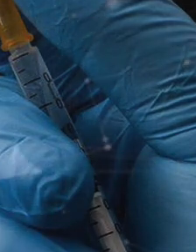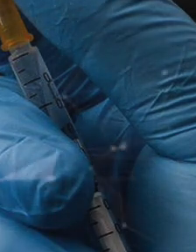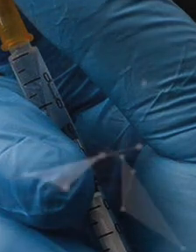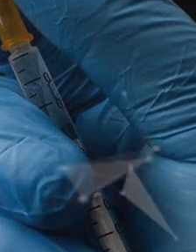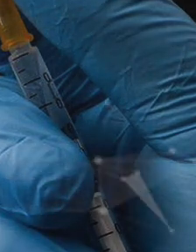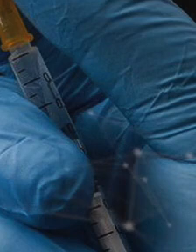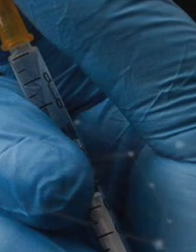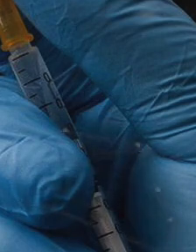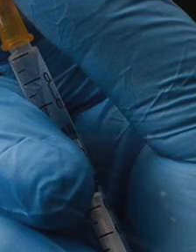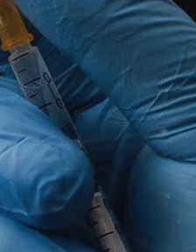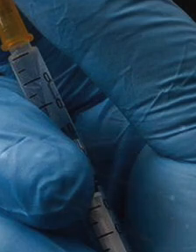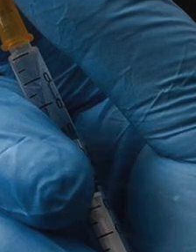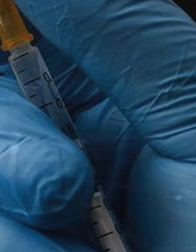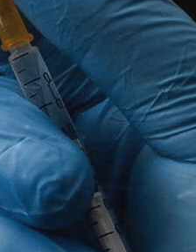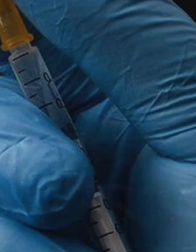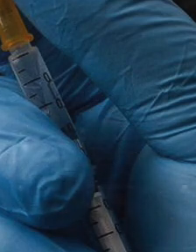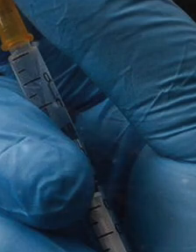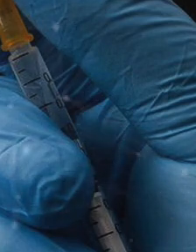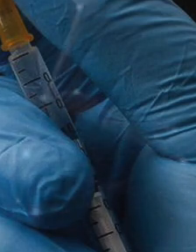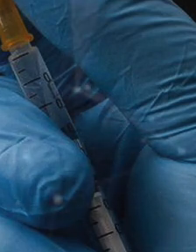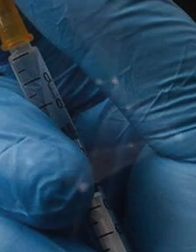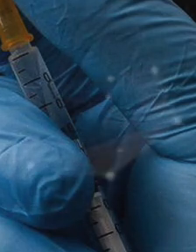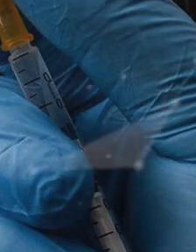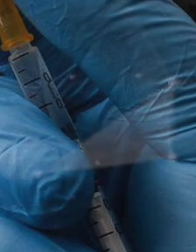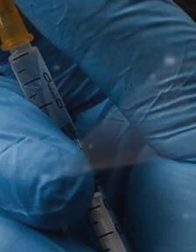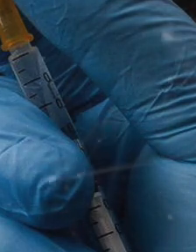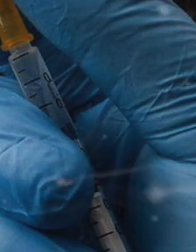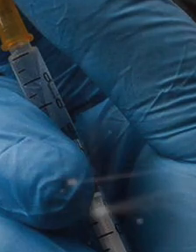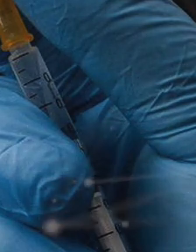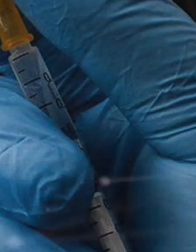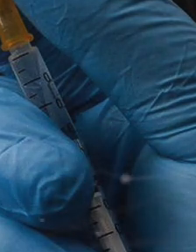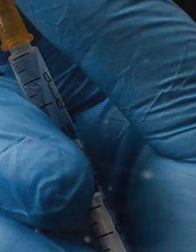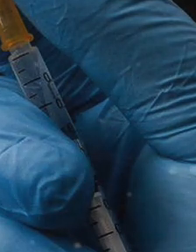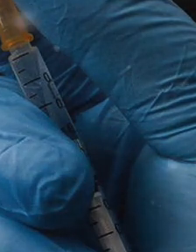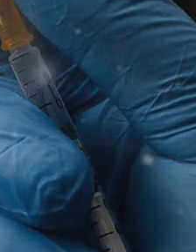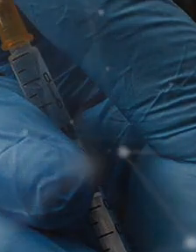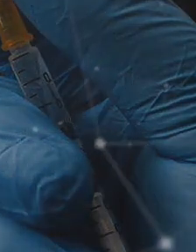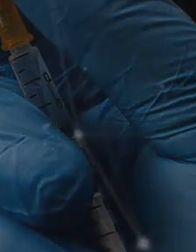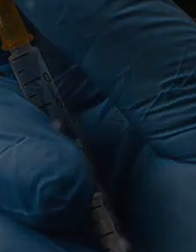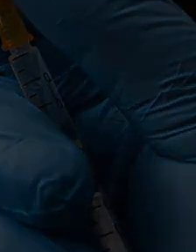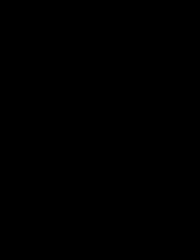nuestro canal. Avance de la vacunación en México.